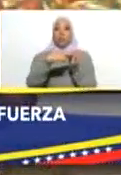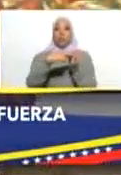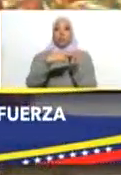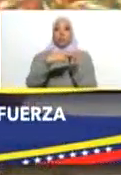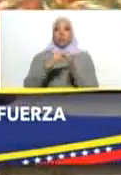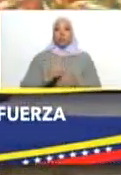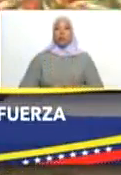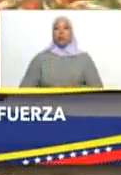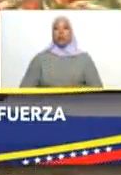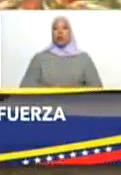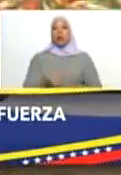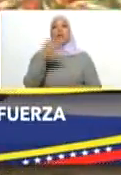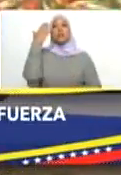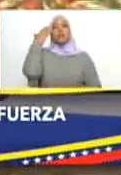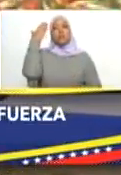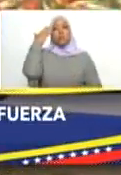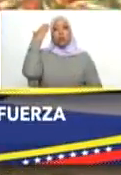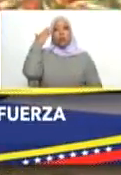Apenas supimos